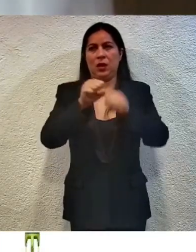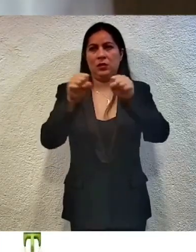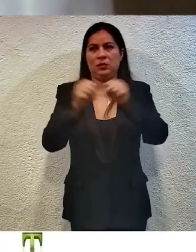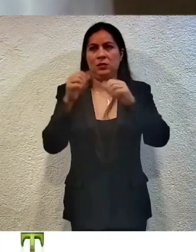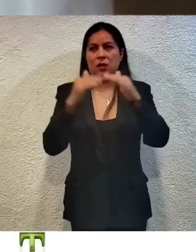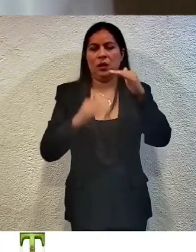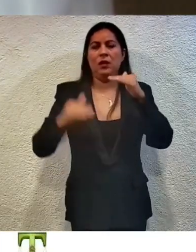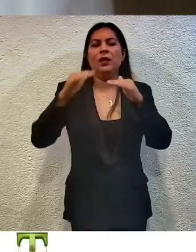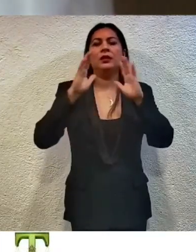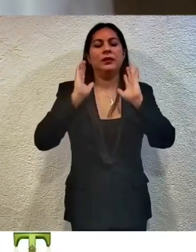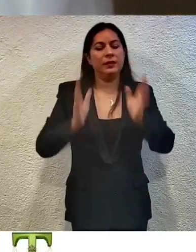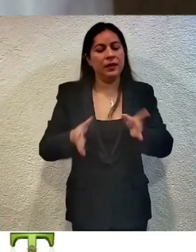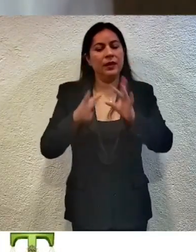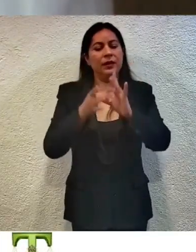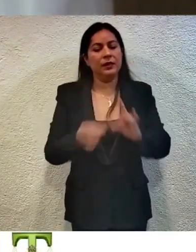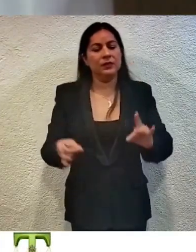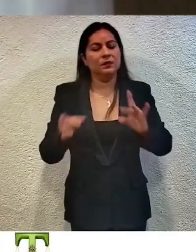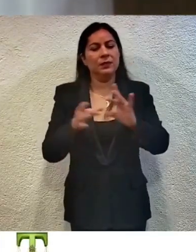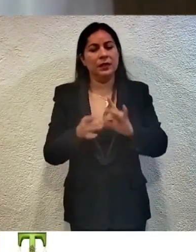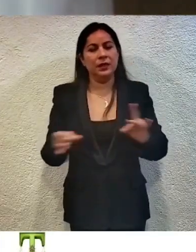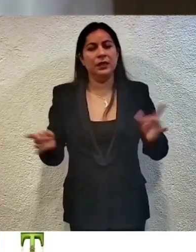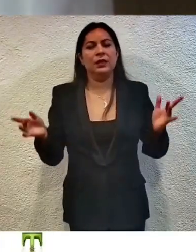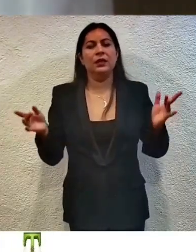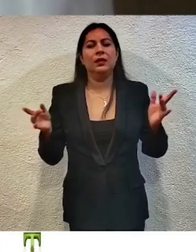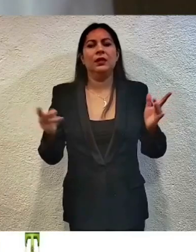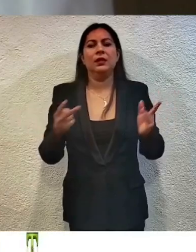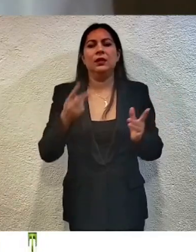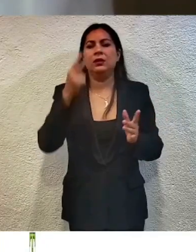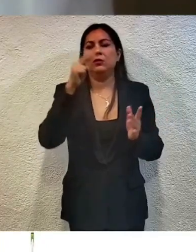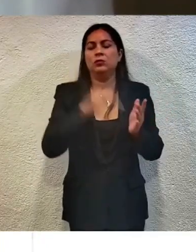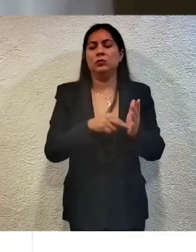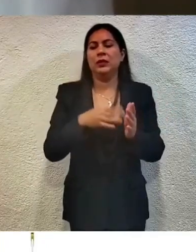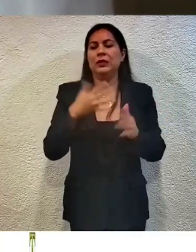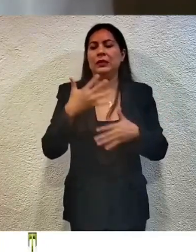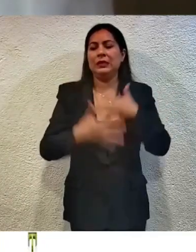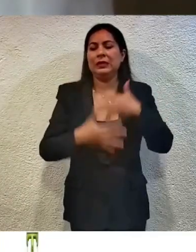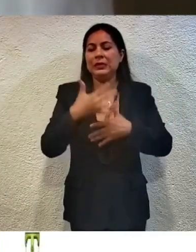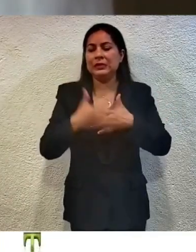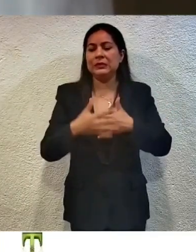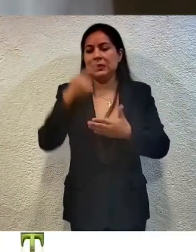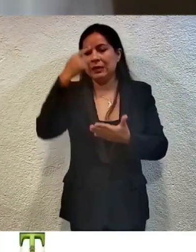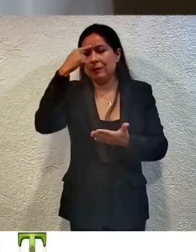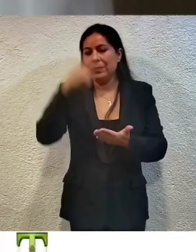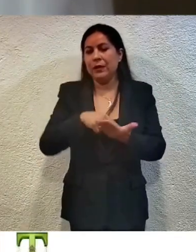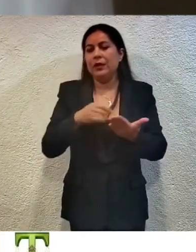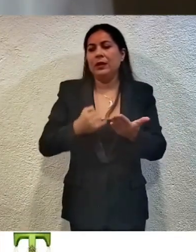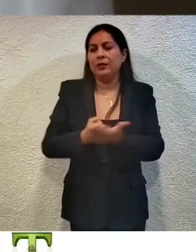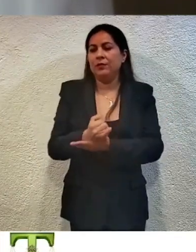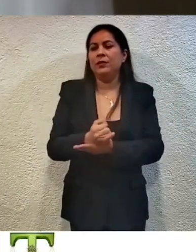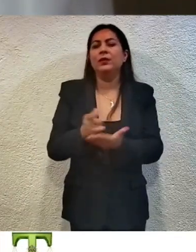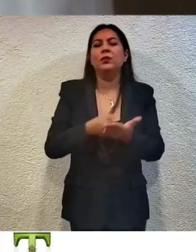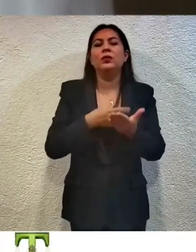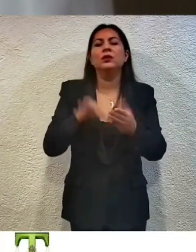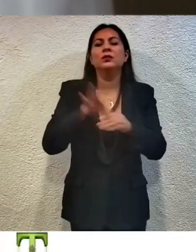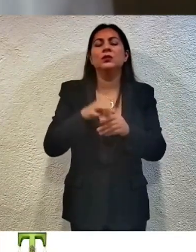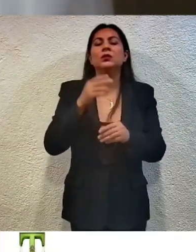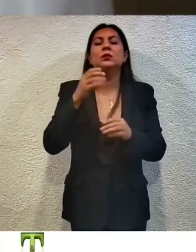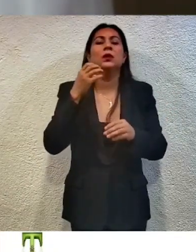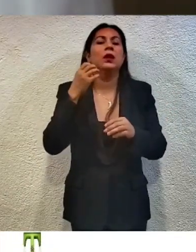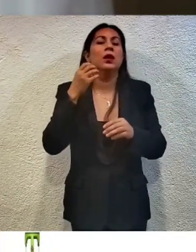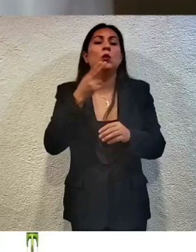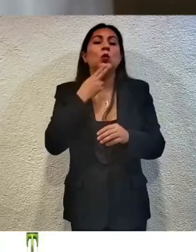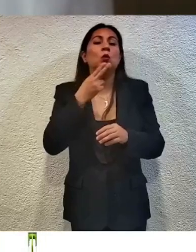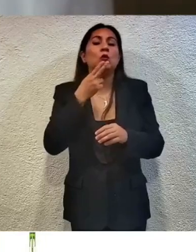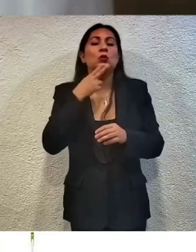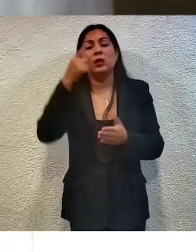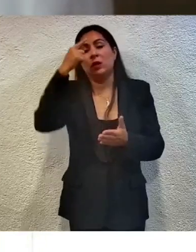ya expliqué que son de 2015 para definir qué votación se iba a ocupar